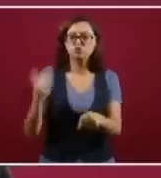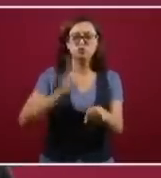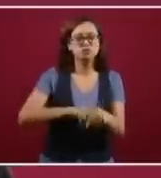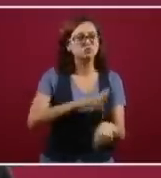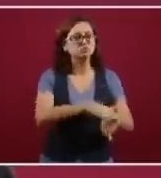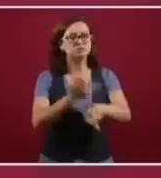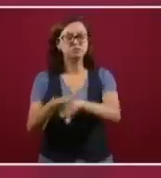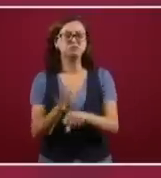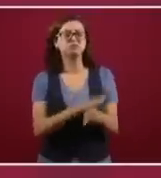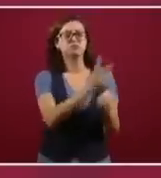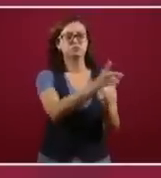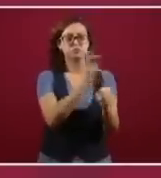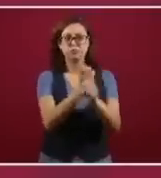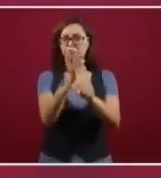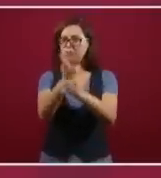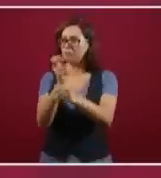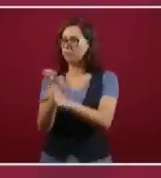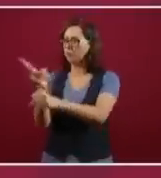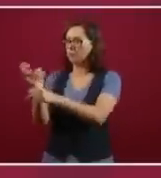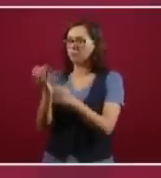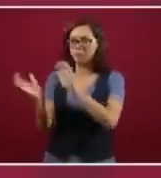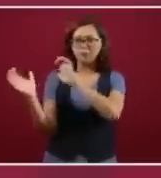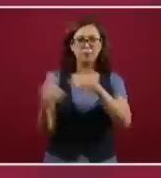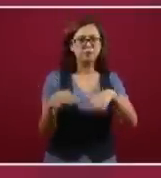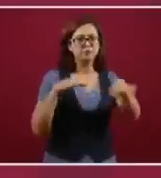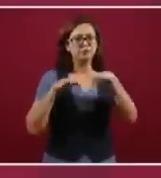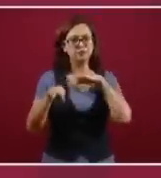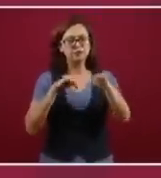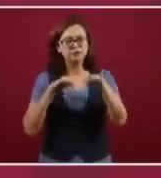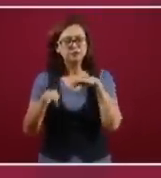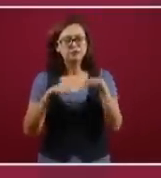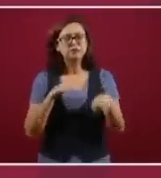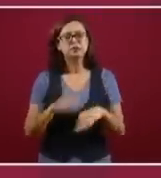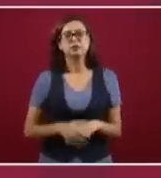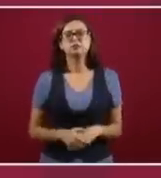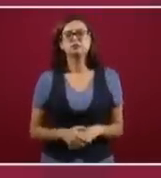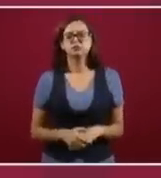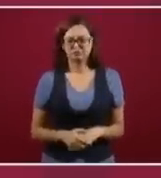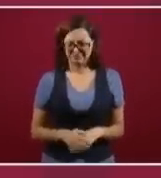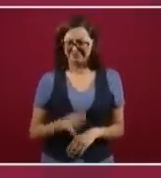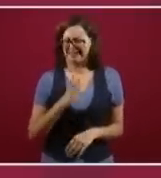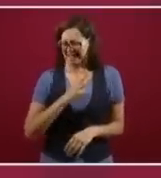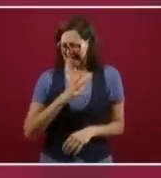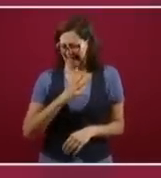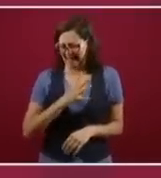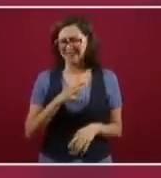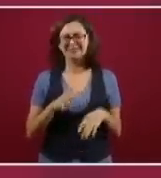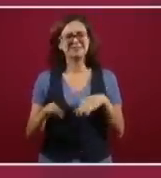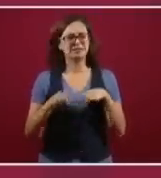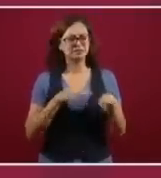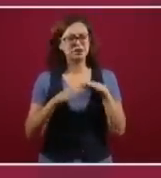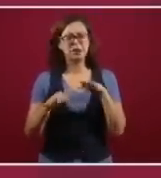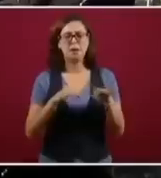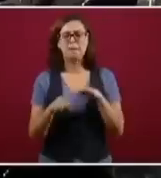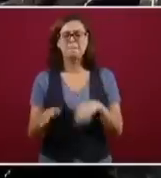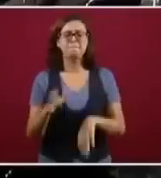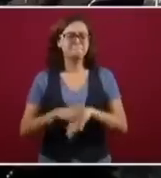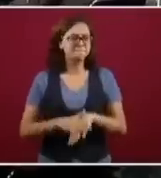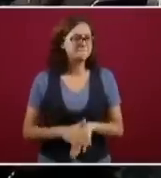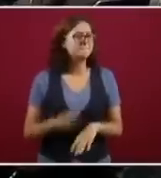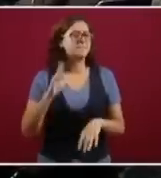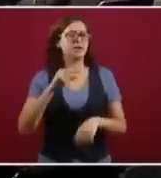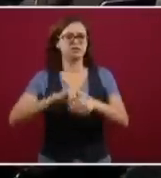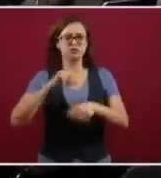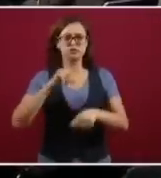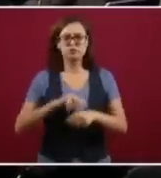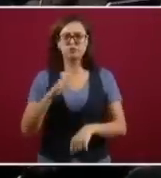esa convocatoria desde aquí. Va a haber trabajo, se van a contratar médicos, se van a